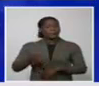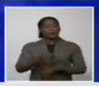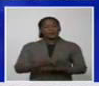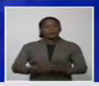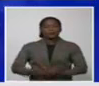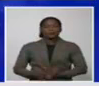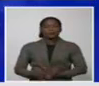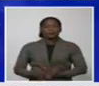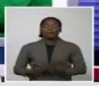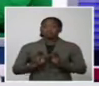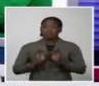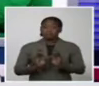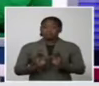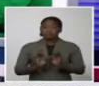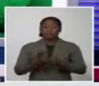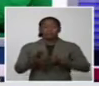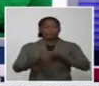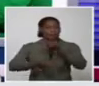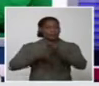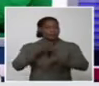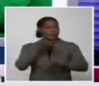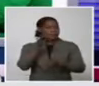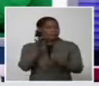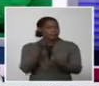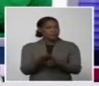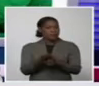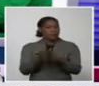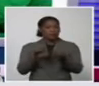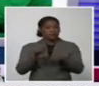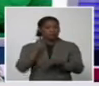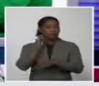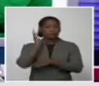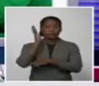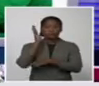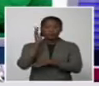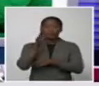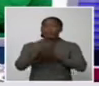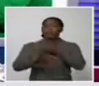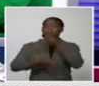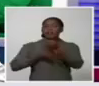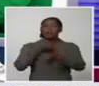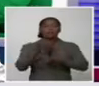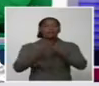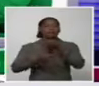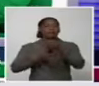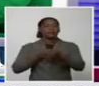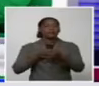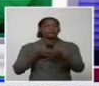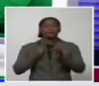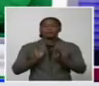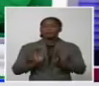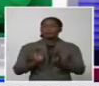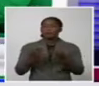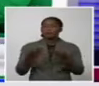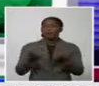tú habías adelantado, realmente los indicadores hoy